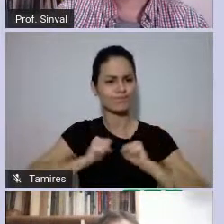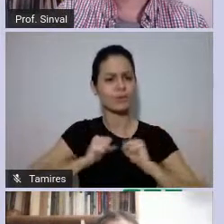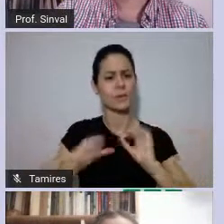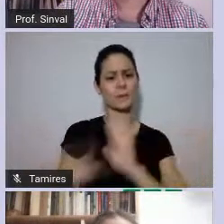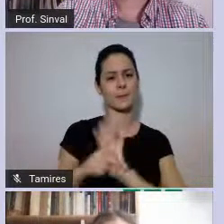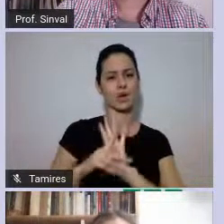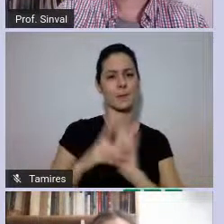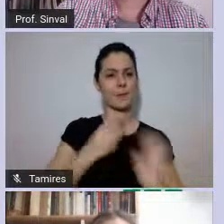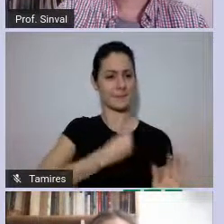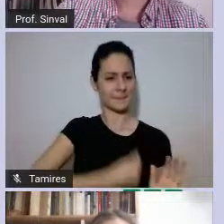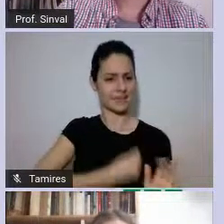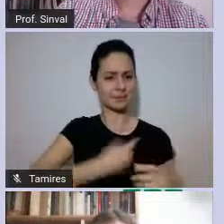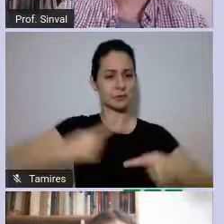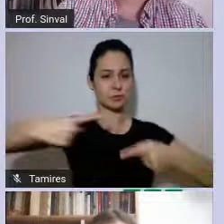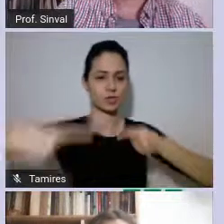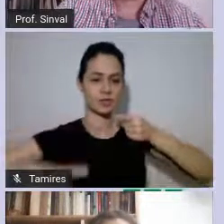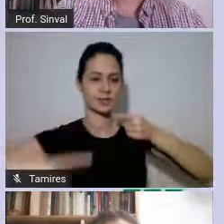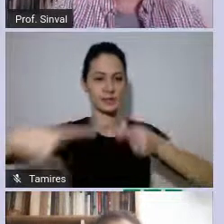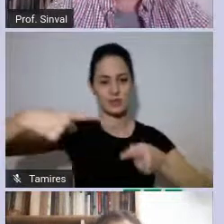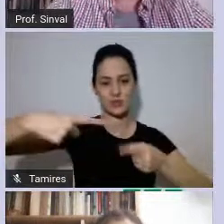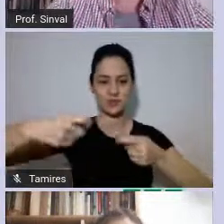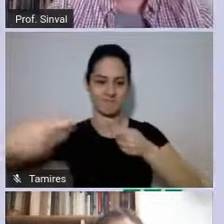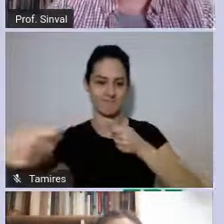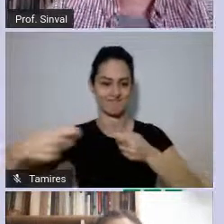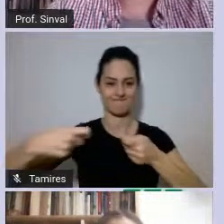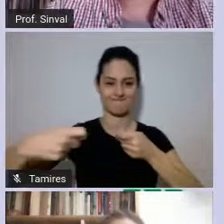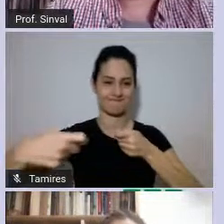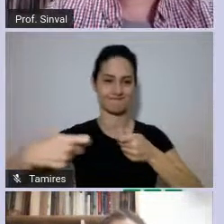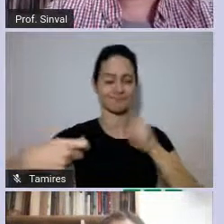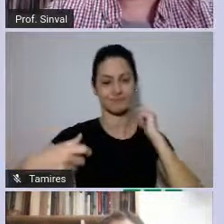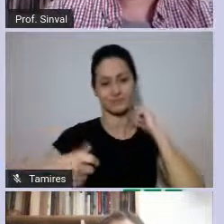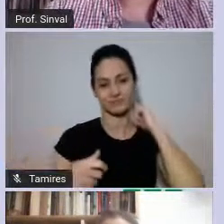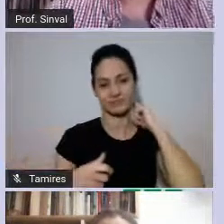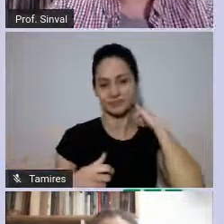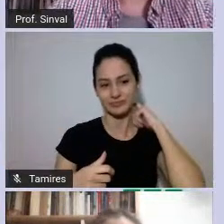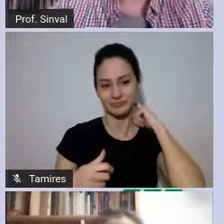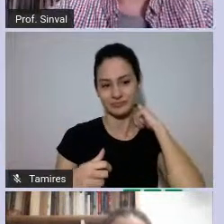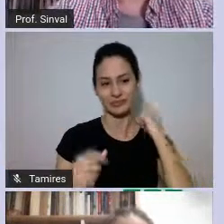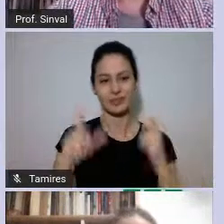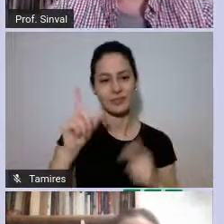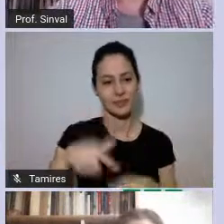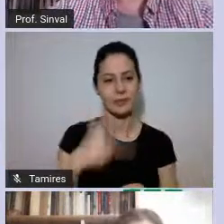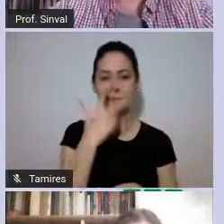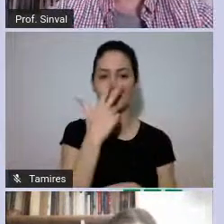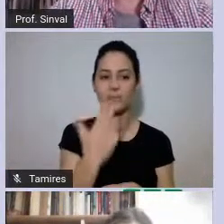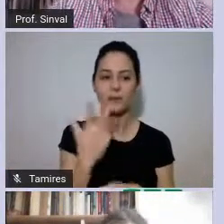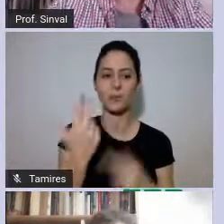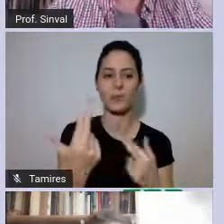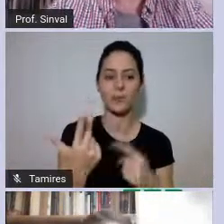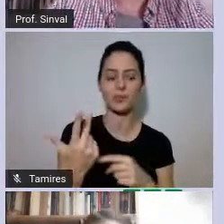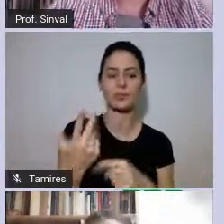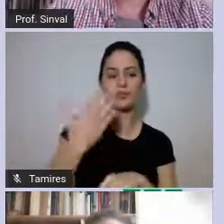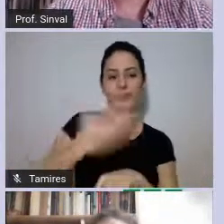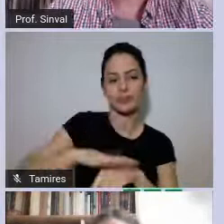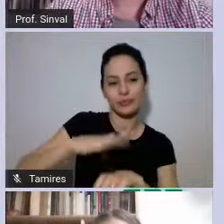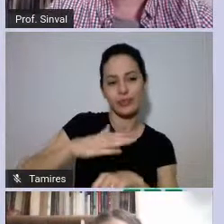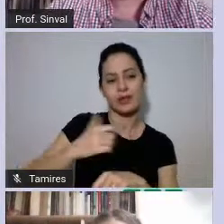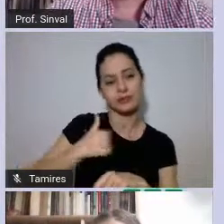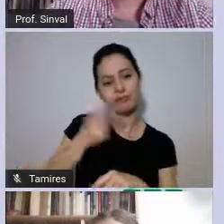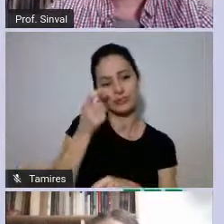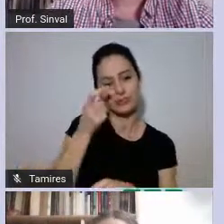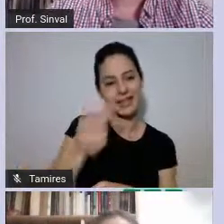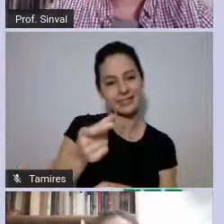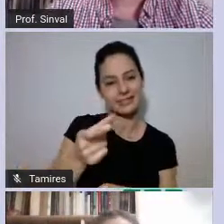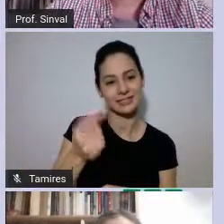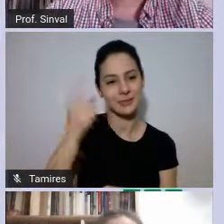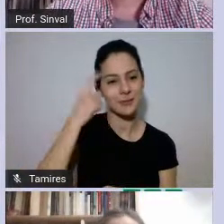participando en esas disputas, ¿no? De una forma activa, con ejercicio de la agencia. Eso es lo que me parece interesante. Y